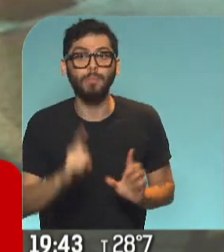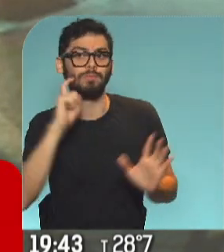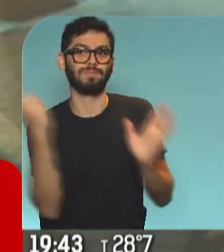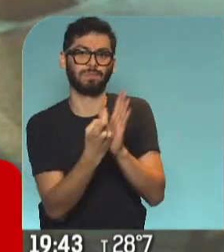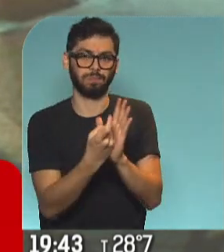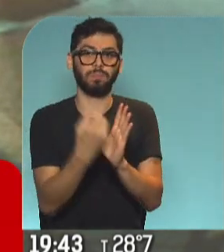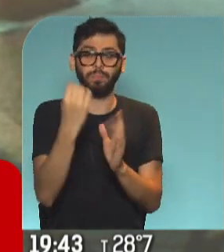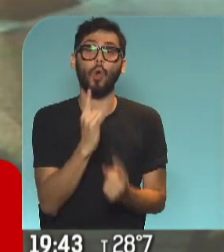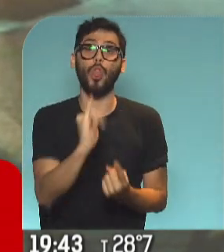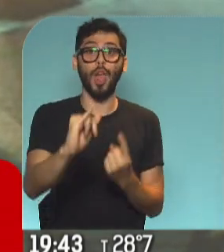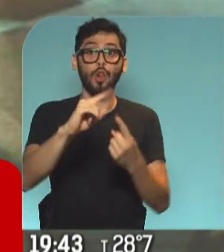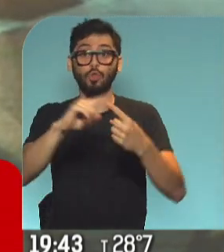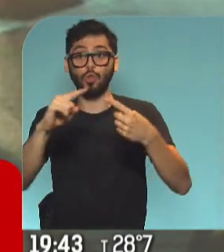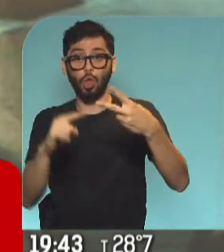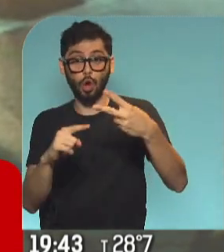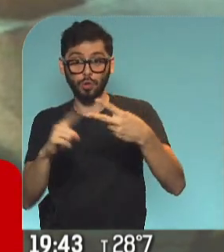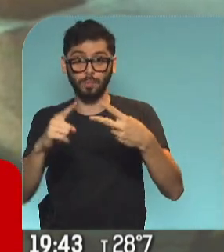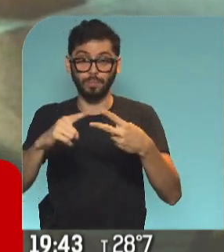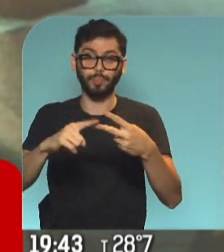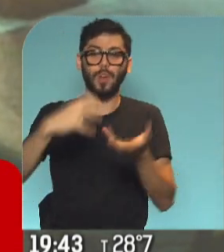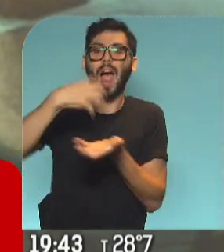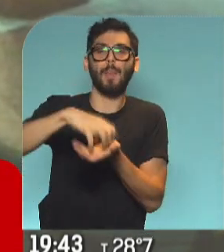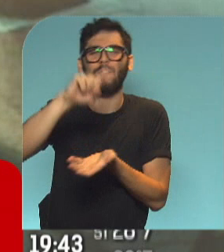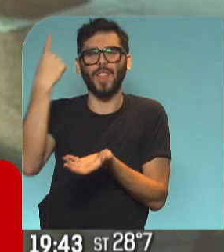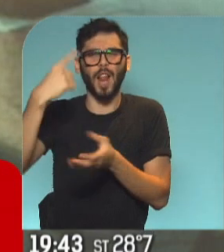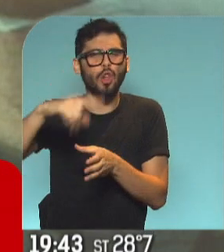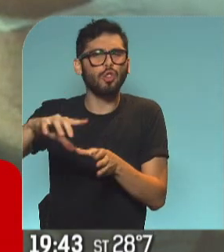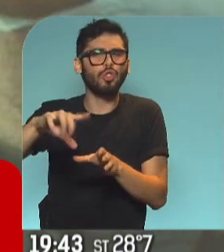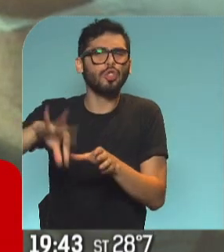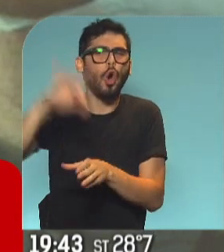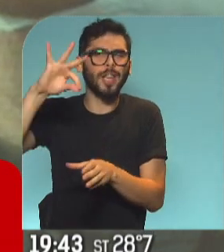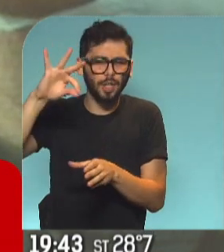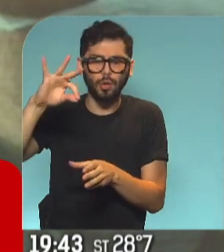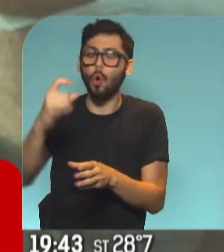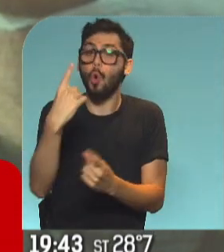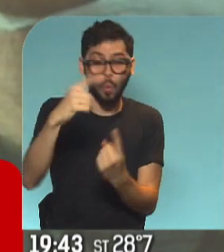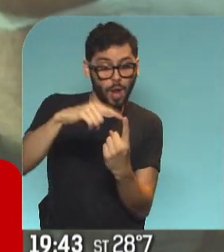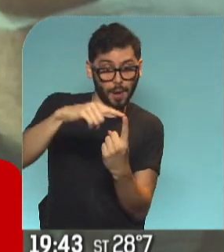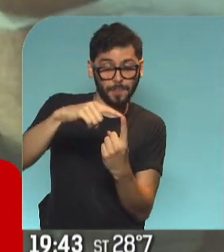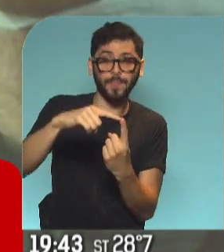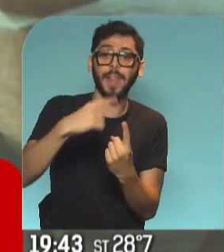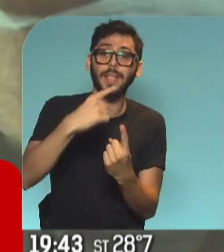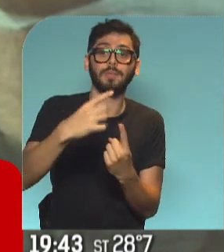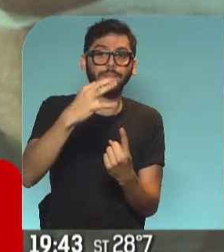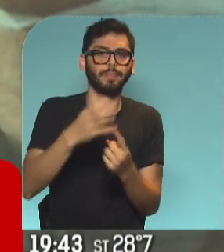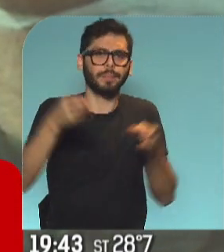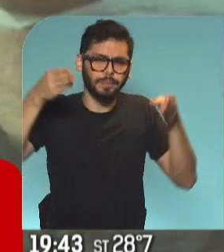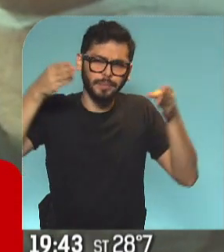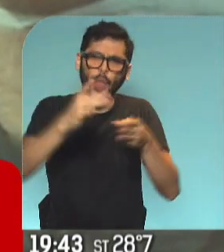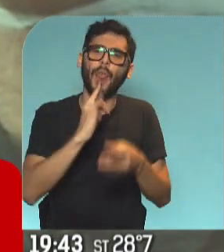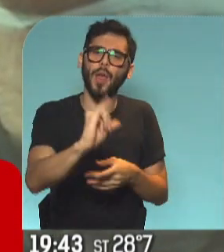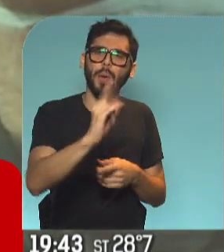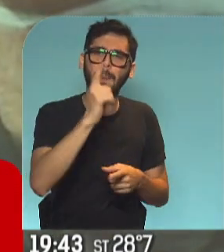el número que aparecen en la oficina de sorteos de la Cámara Federal. Una apunta directamente a la privatización, es decir, a